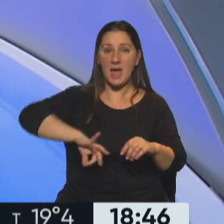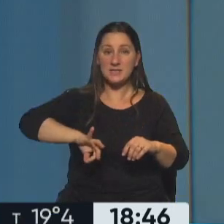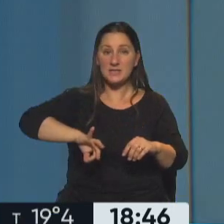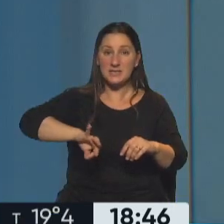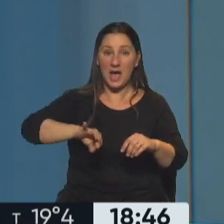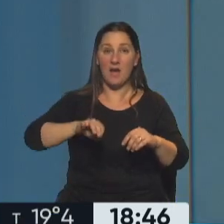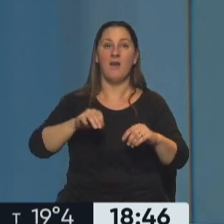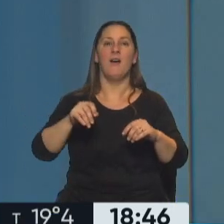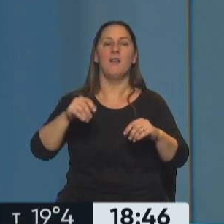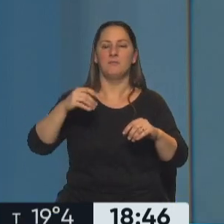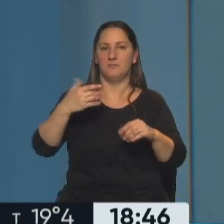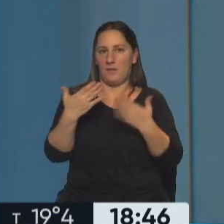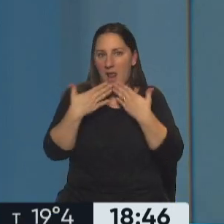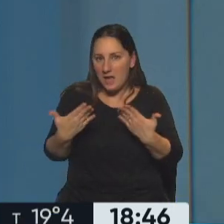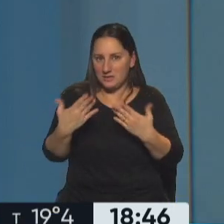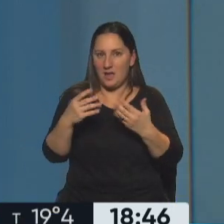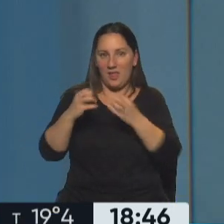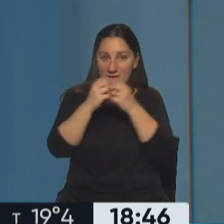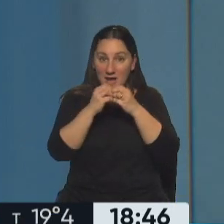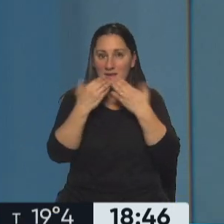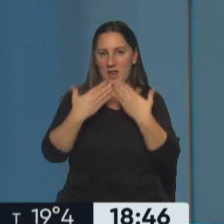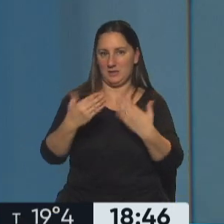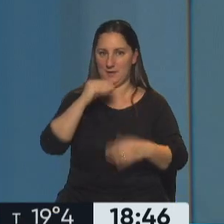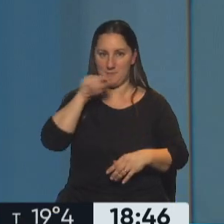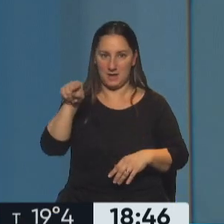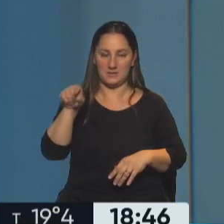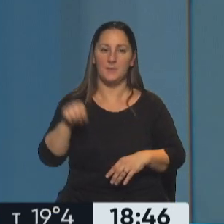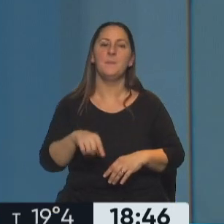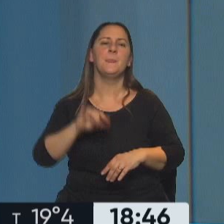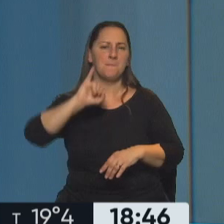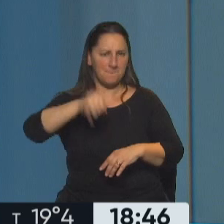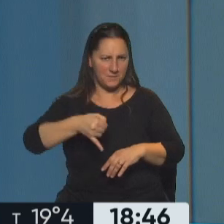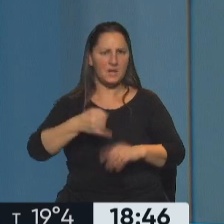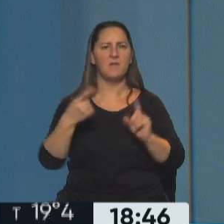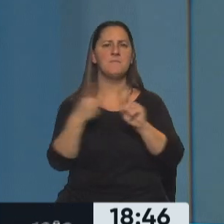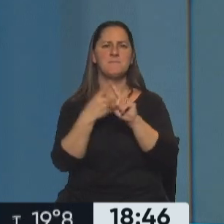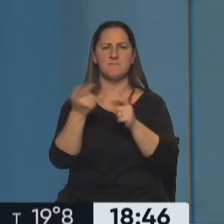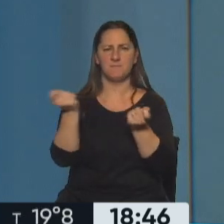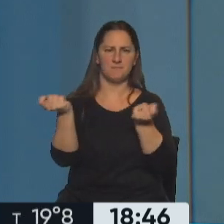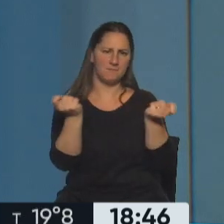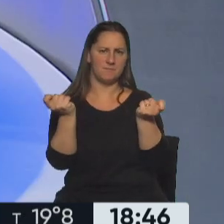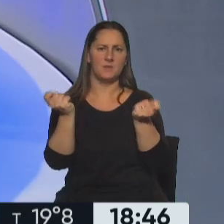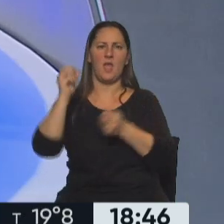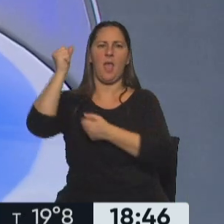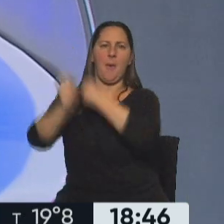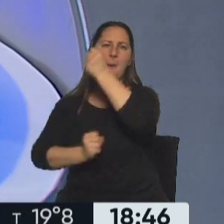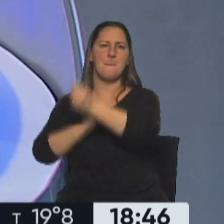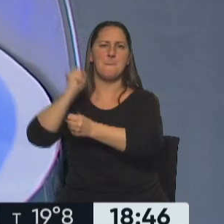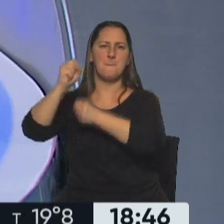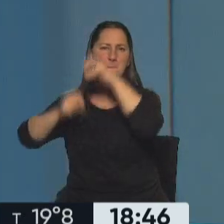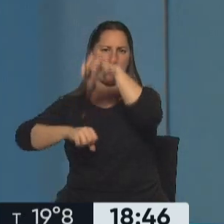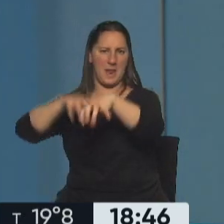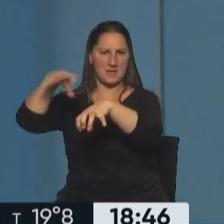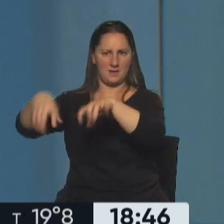Sí, no, por eso. Es articulador dentro de las variantes del Frente de Todos, es articulador con el empresariado, también tiene el